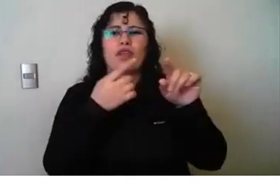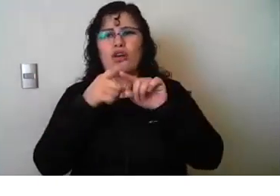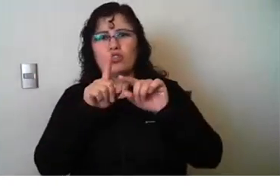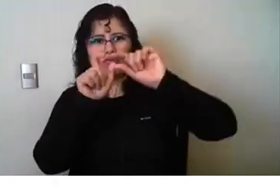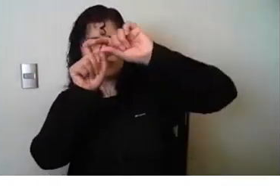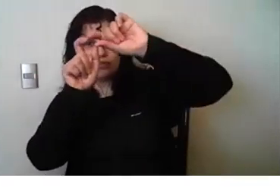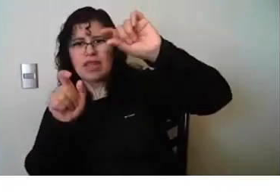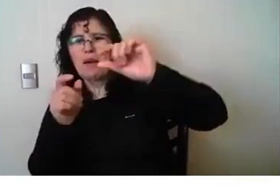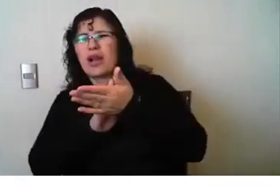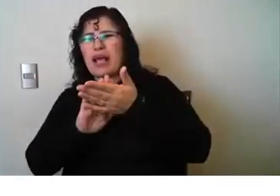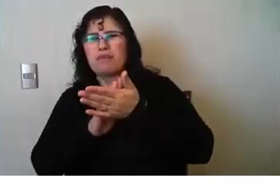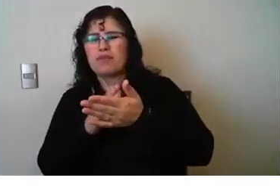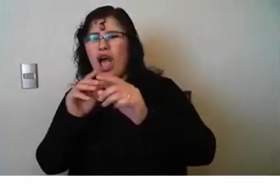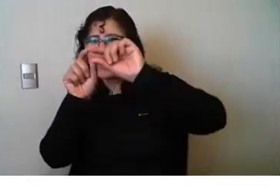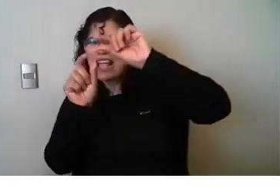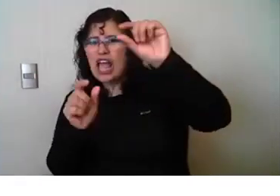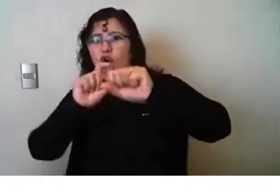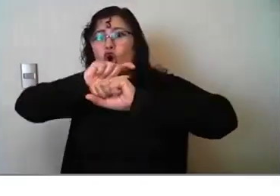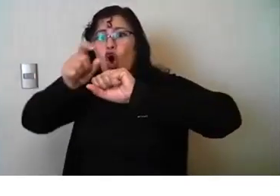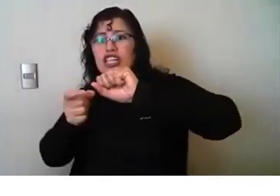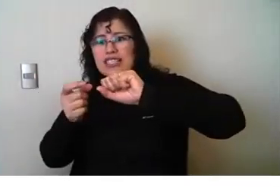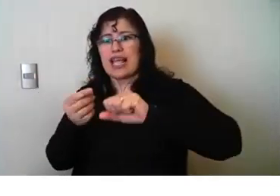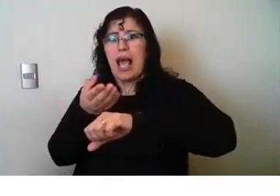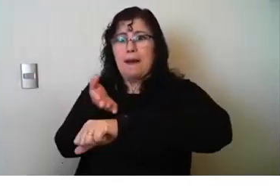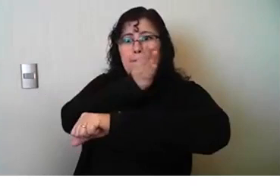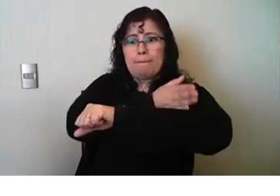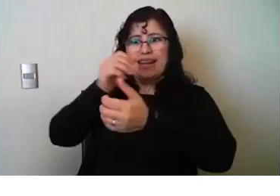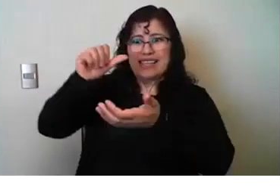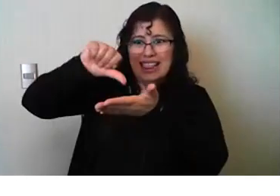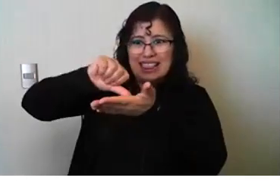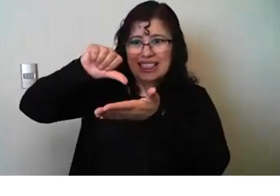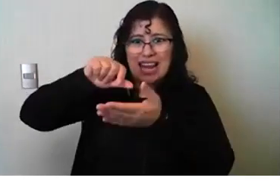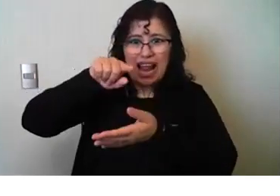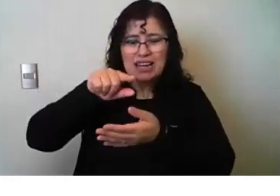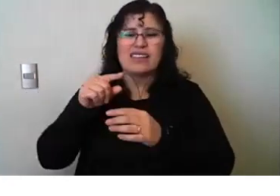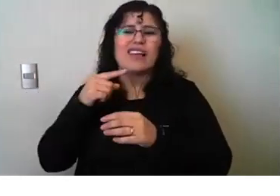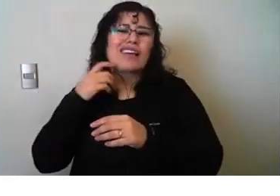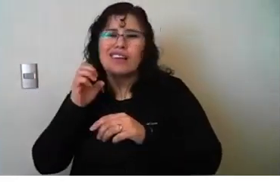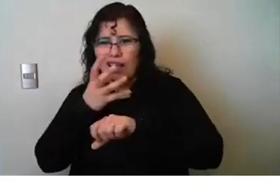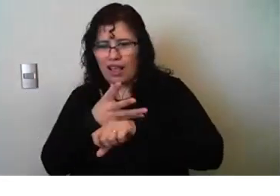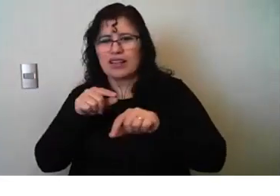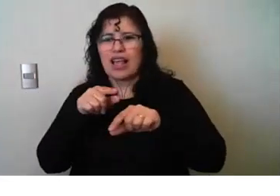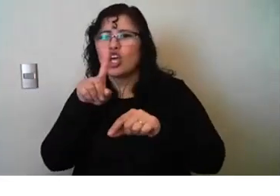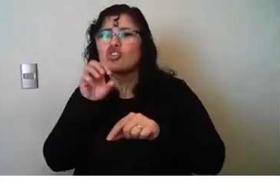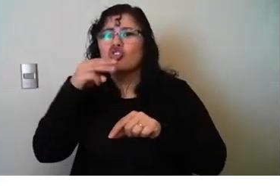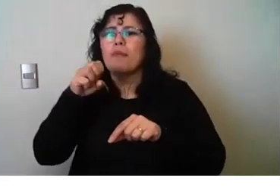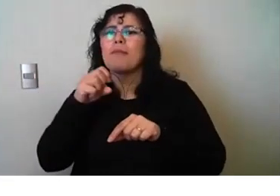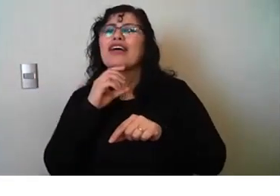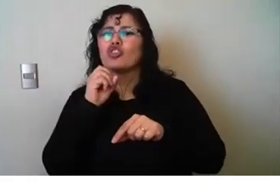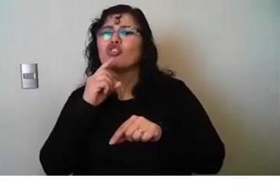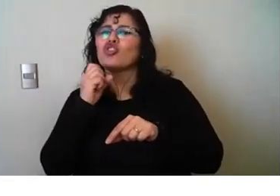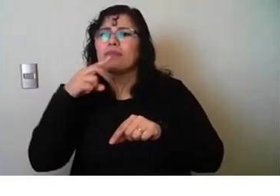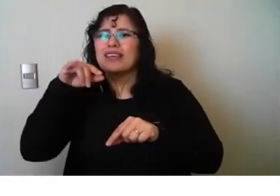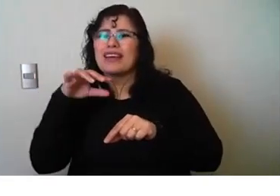precentral, donde está el área motora primaria. Ahí está la organización somatotópica, que es el homúnculo motor. Este se